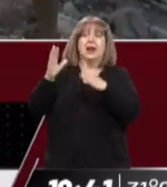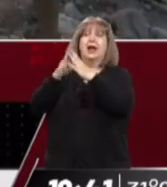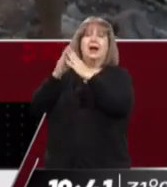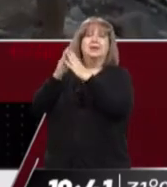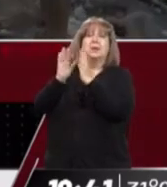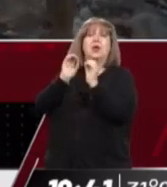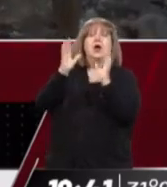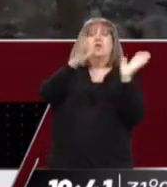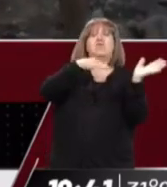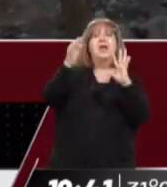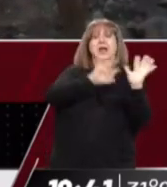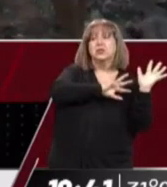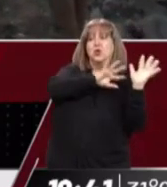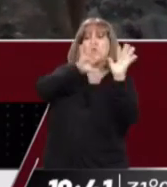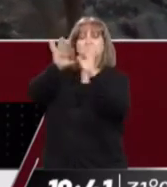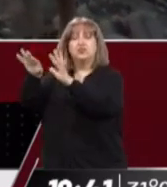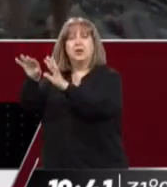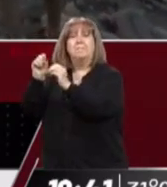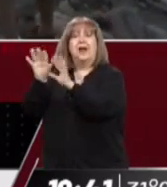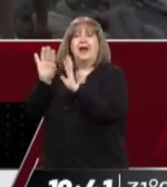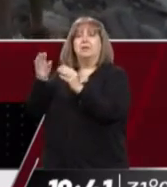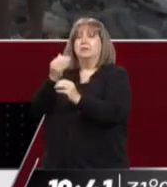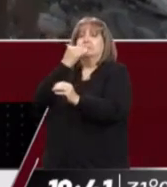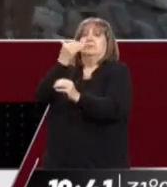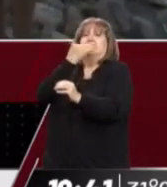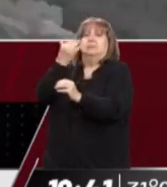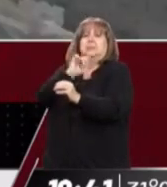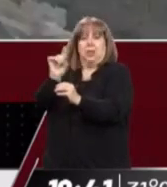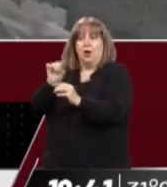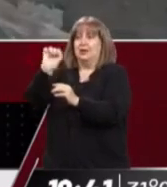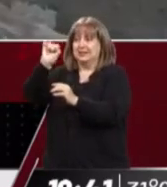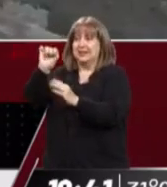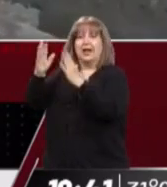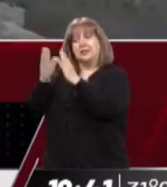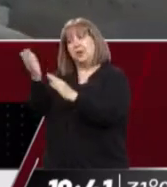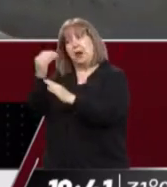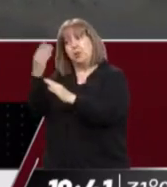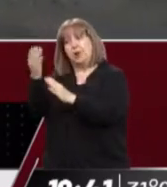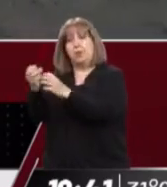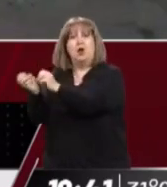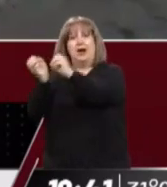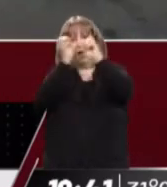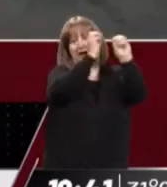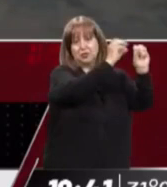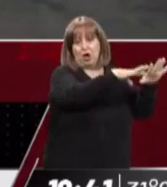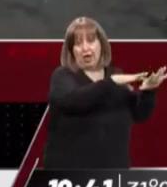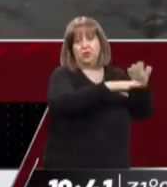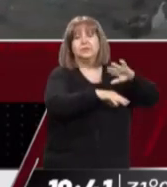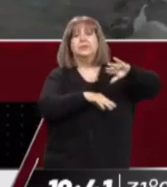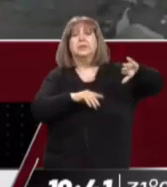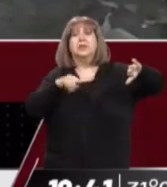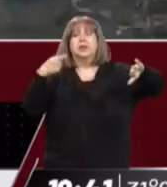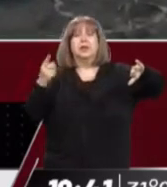por una cuestión de evitar la inhalación de humo por esa sencilla razón y la